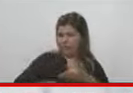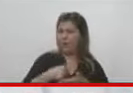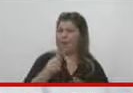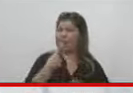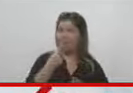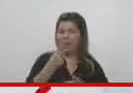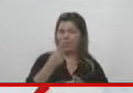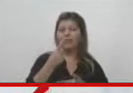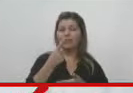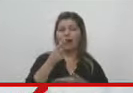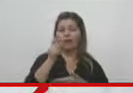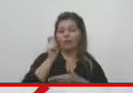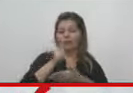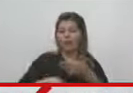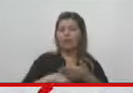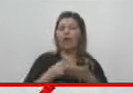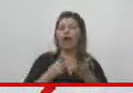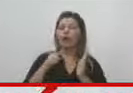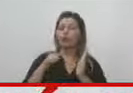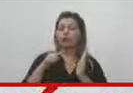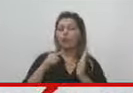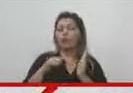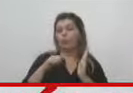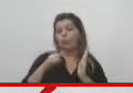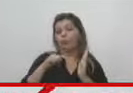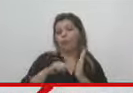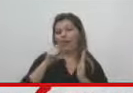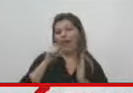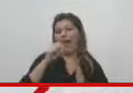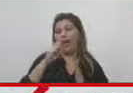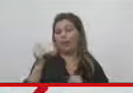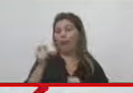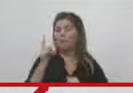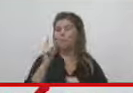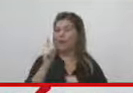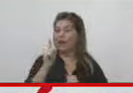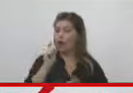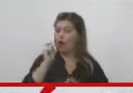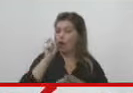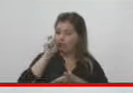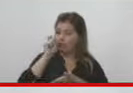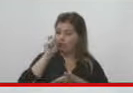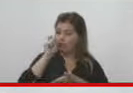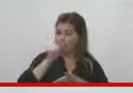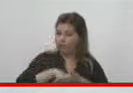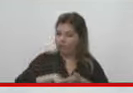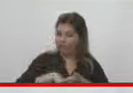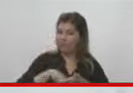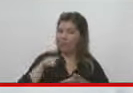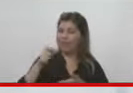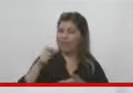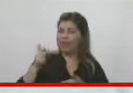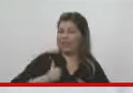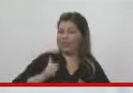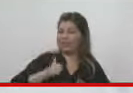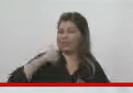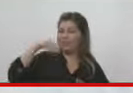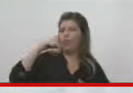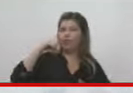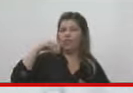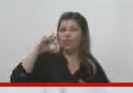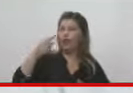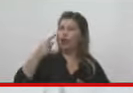la ubicación en la Ciudad Autónoma de Buenos Aires, pero la firma de la canciller Mondino dice que